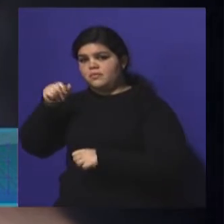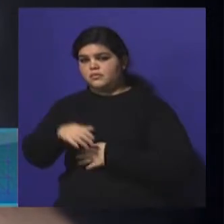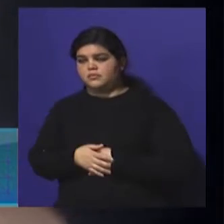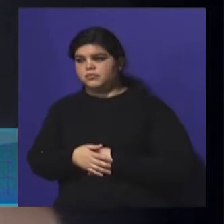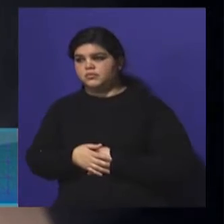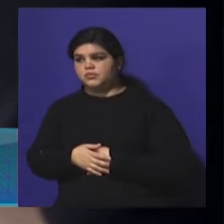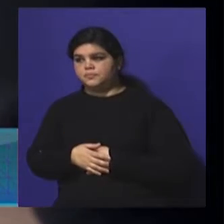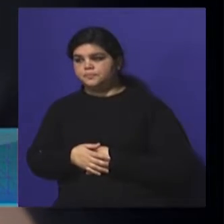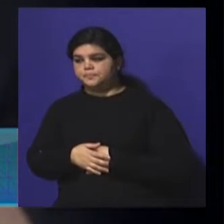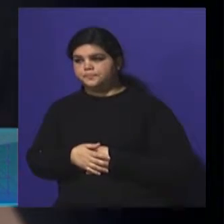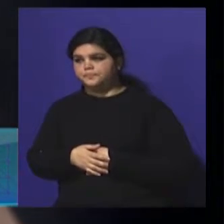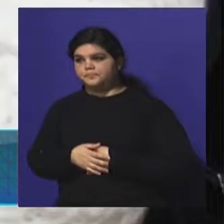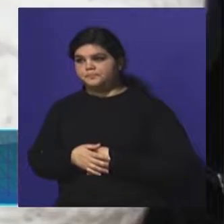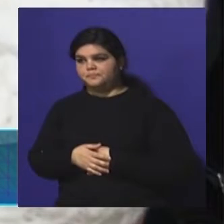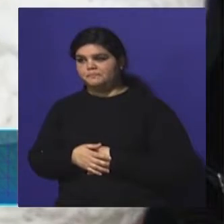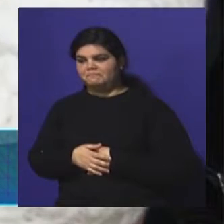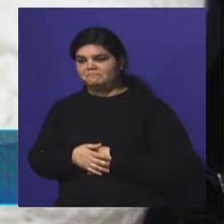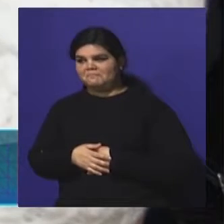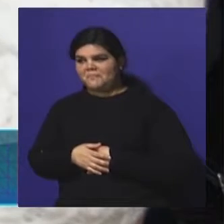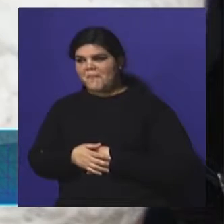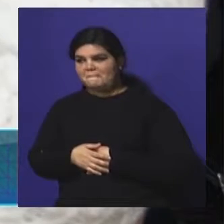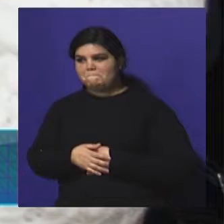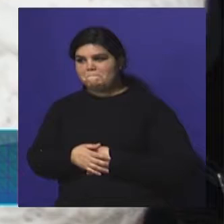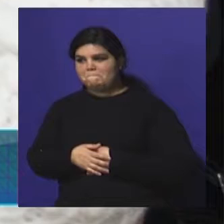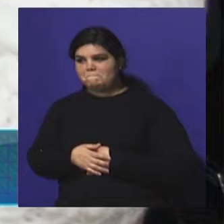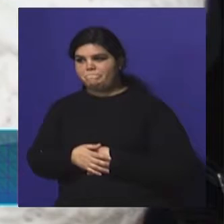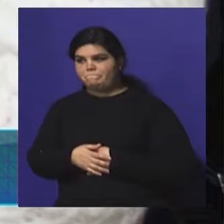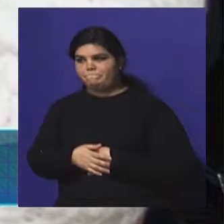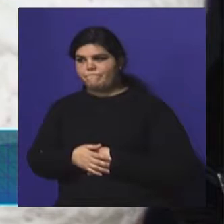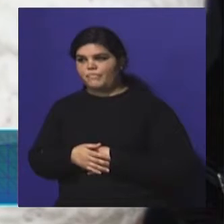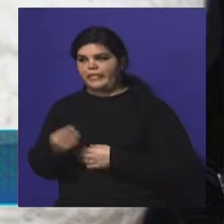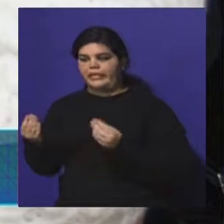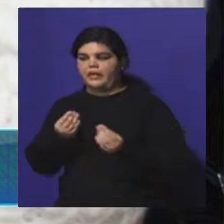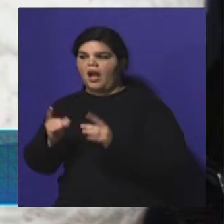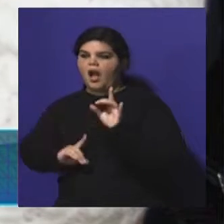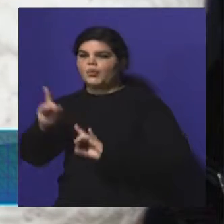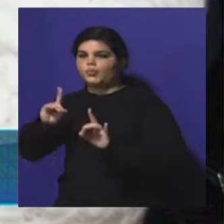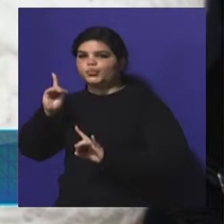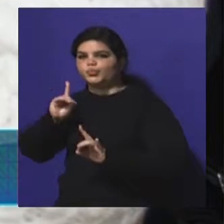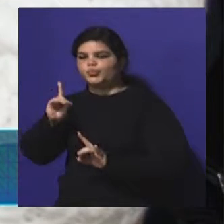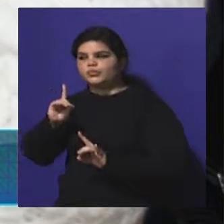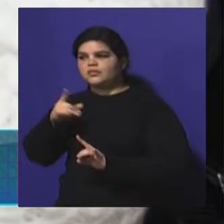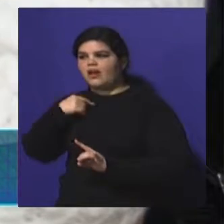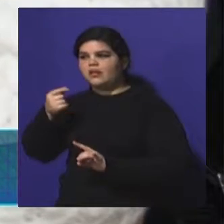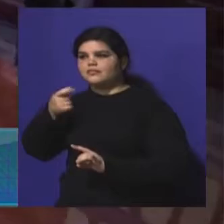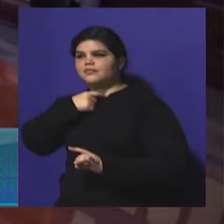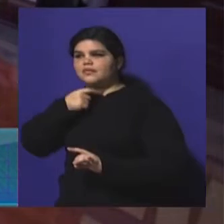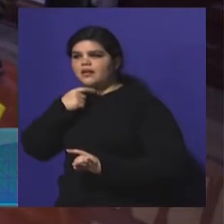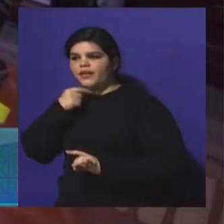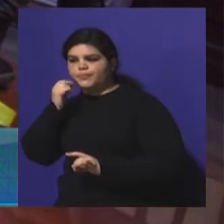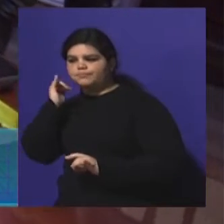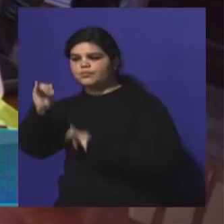la independencia de la patria, concretamente. Bueno, y ¿qué otras cosas te llamaron la atención respecto, digamos, del